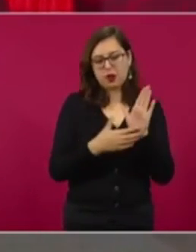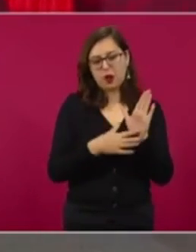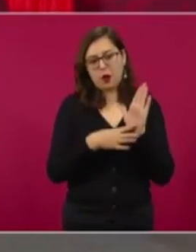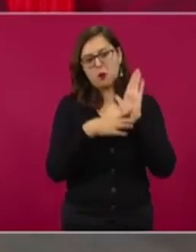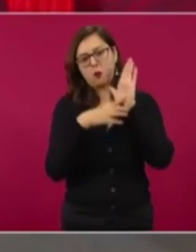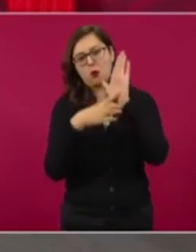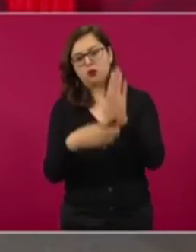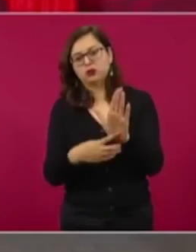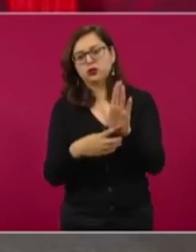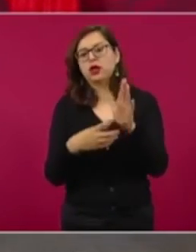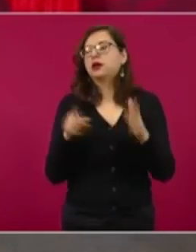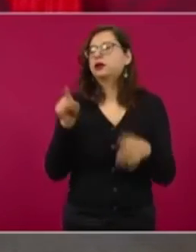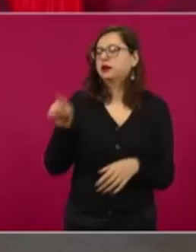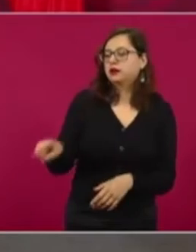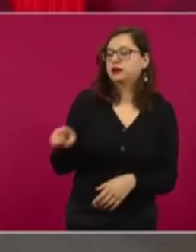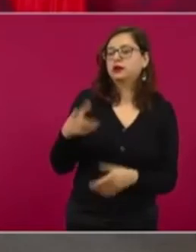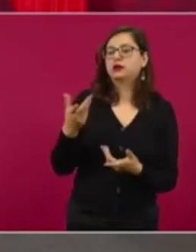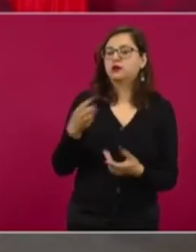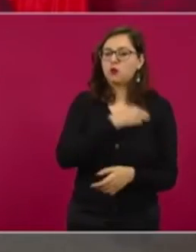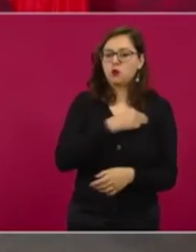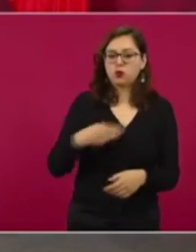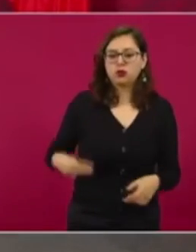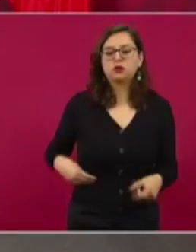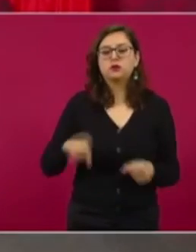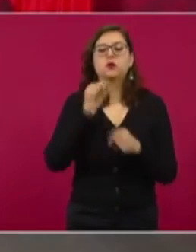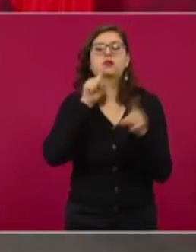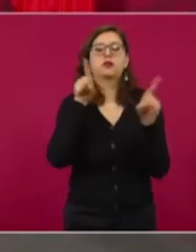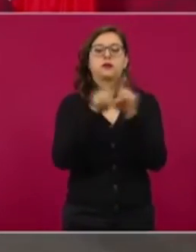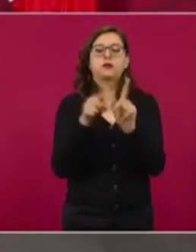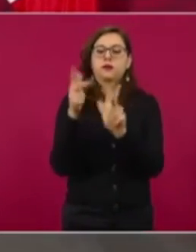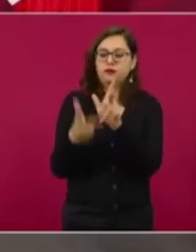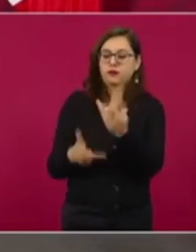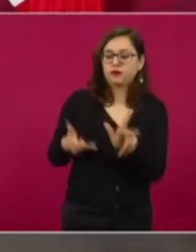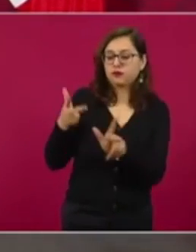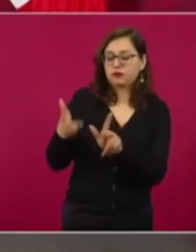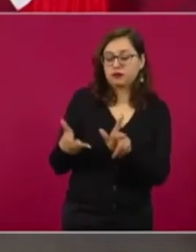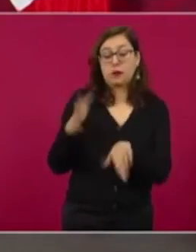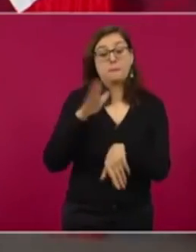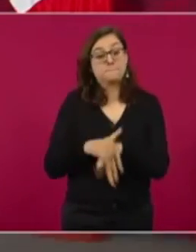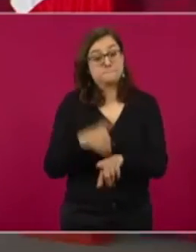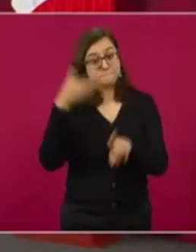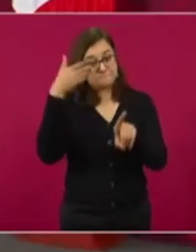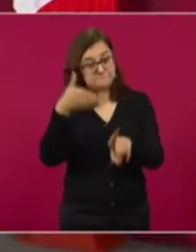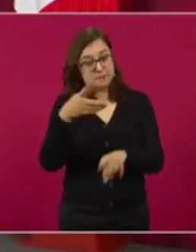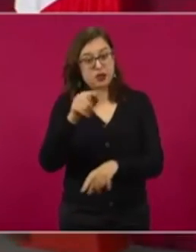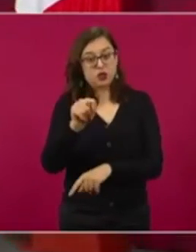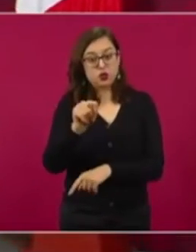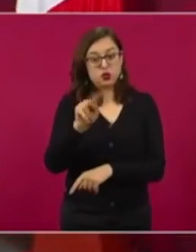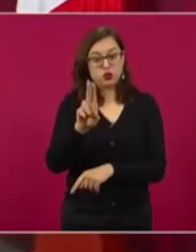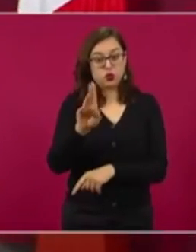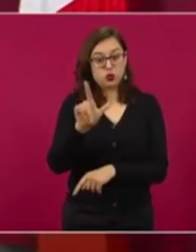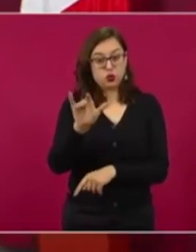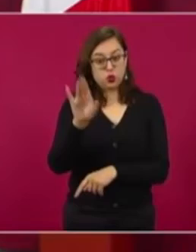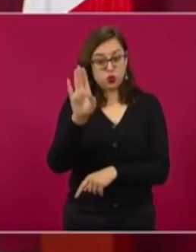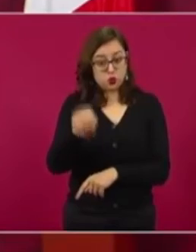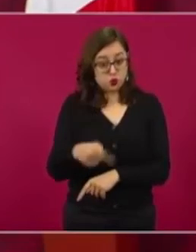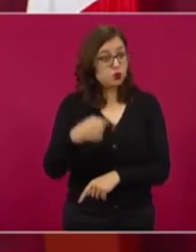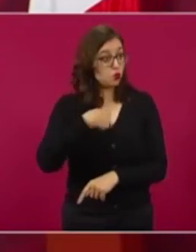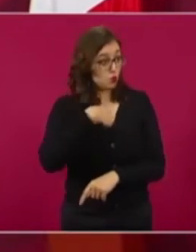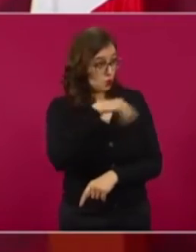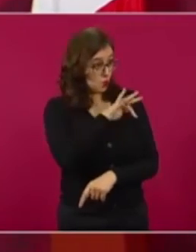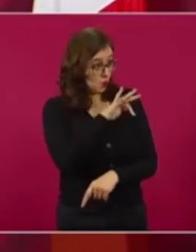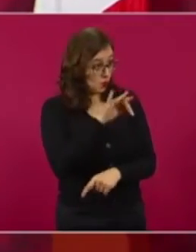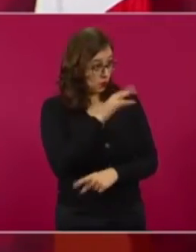de Quintana Roo y lo que tiene que ver con el Tren Maya, y en especial lo de Tulum. ¿Puedo venir a esa conferencia?